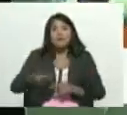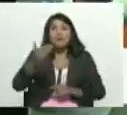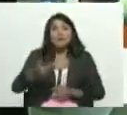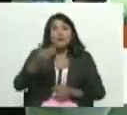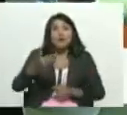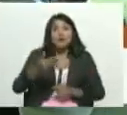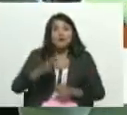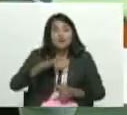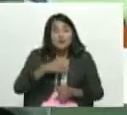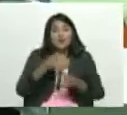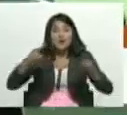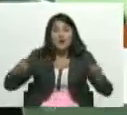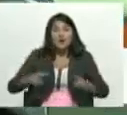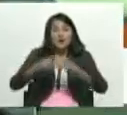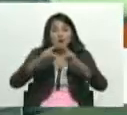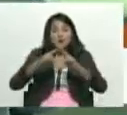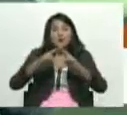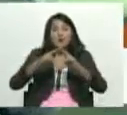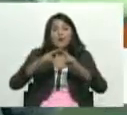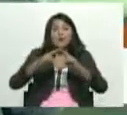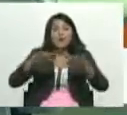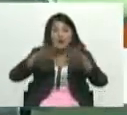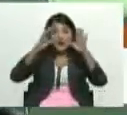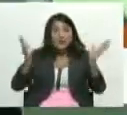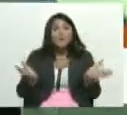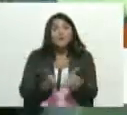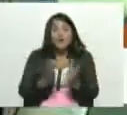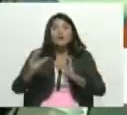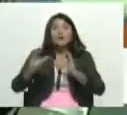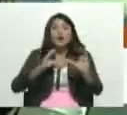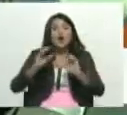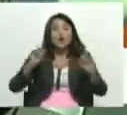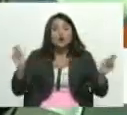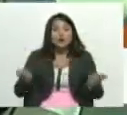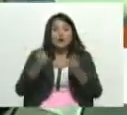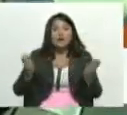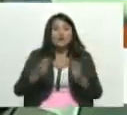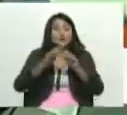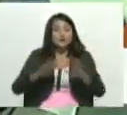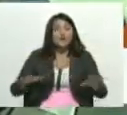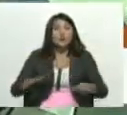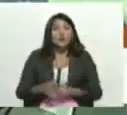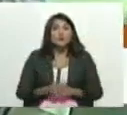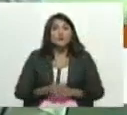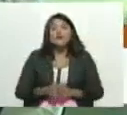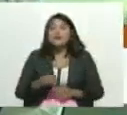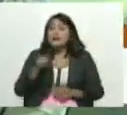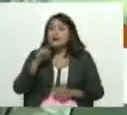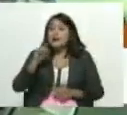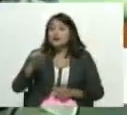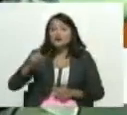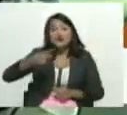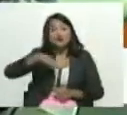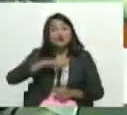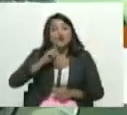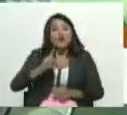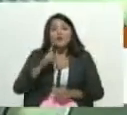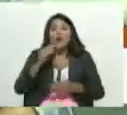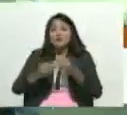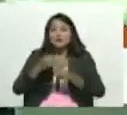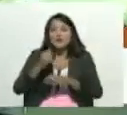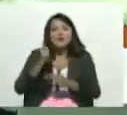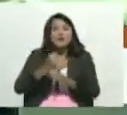Mundial de la comunicación como siempre nos recuerda eso tiene que ser obra nuestra y